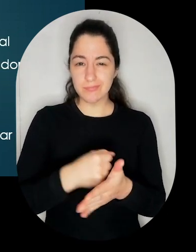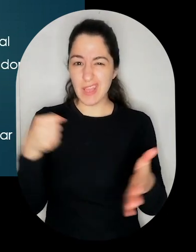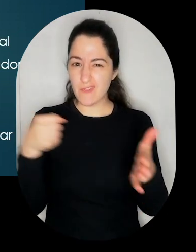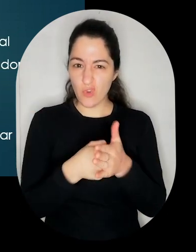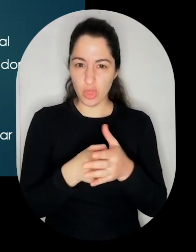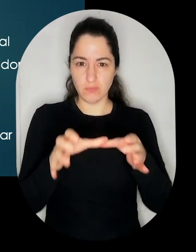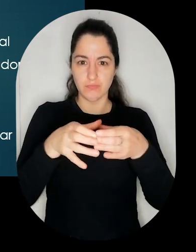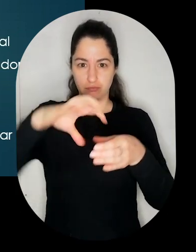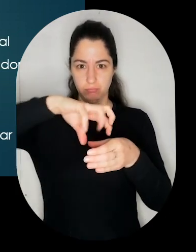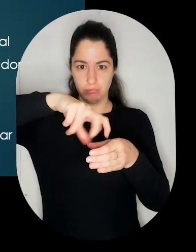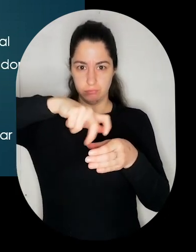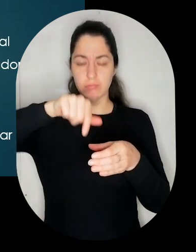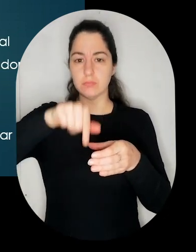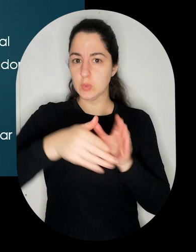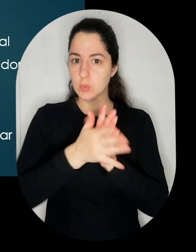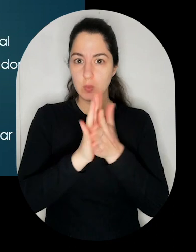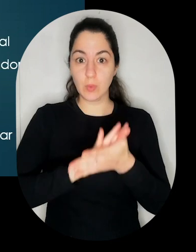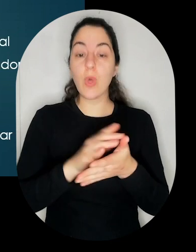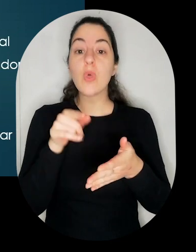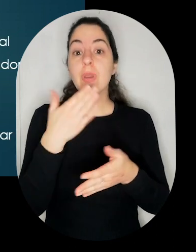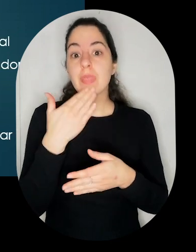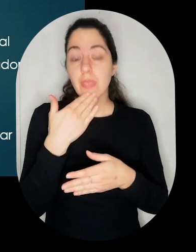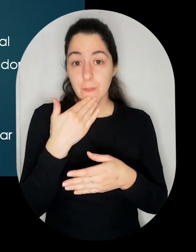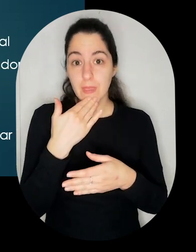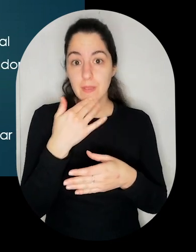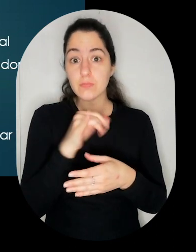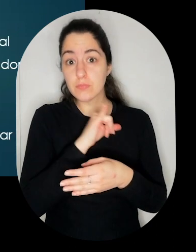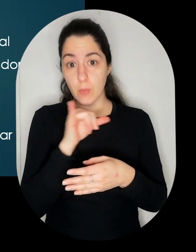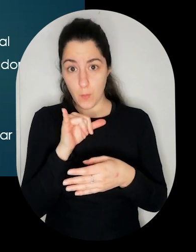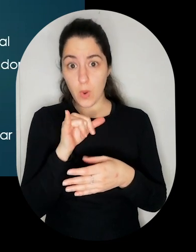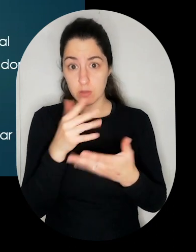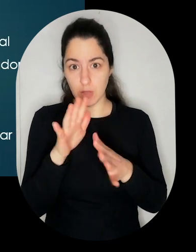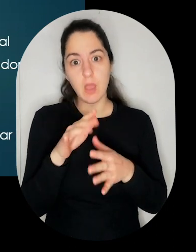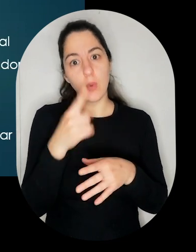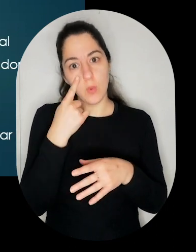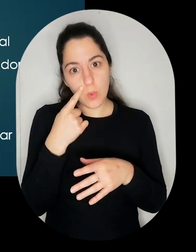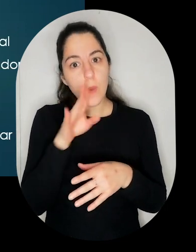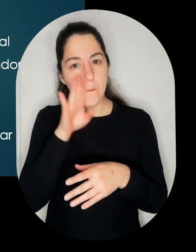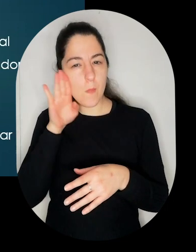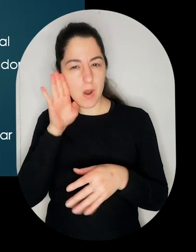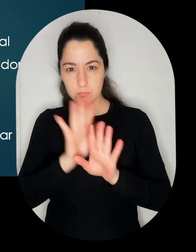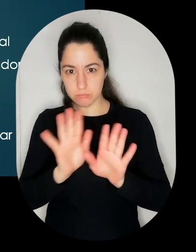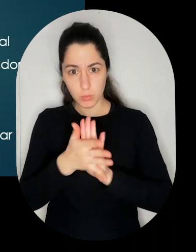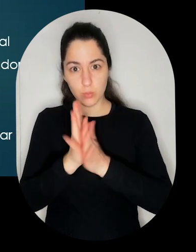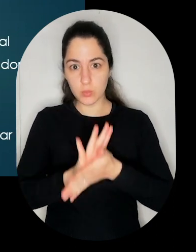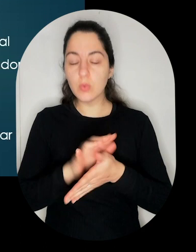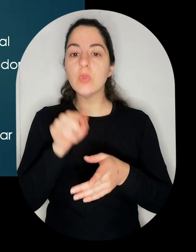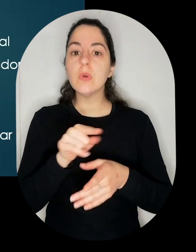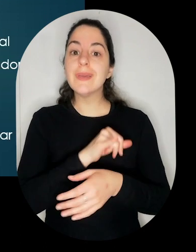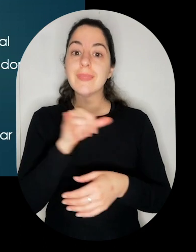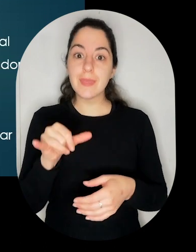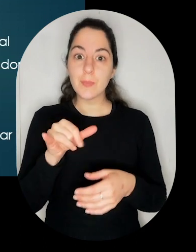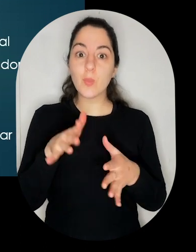de cardomariano y mucho Plantago lanceolata, mucho llantencillo, y luego, esto lo va, lavadas las plantas por supuesto, luego vamos